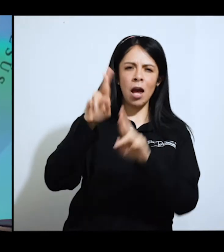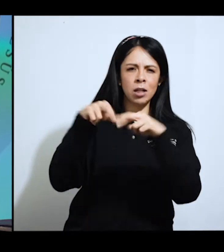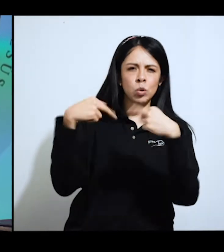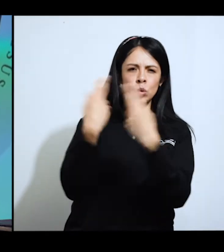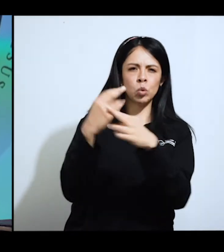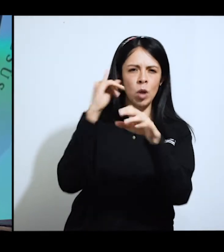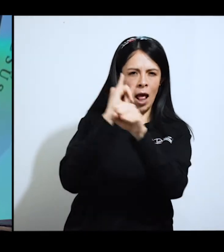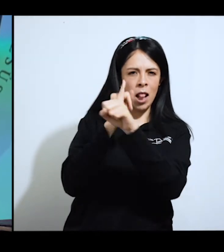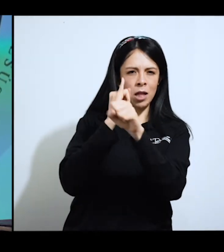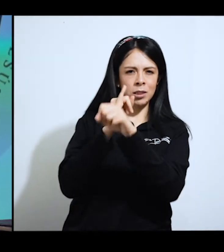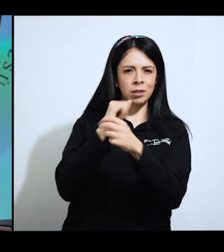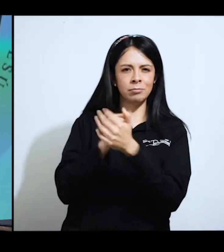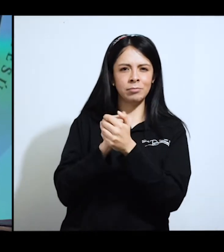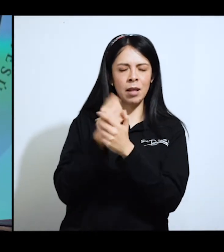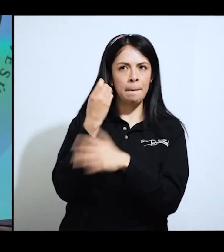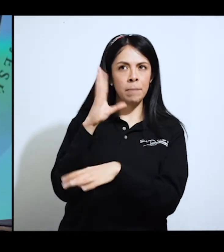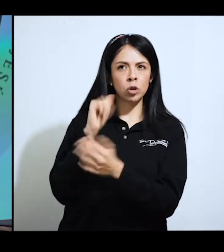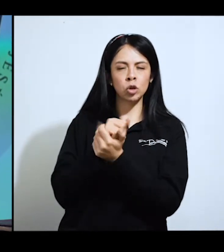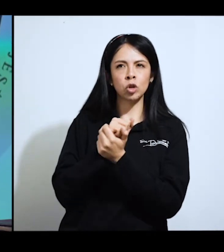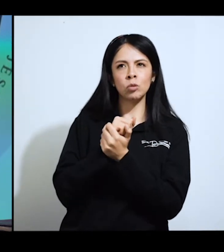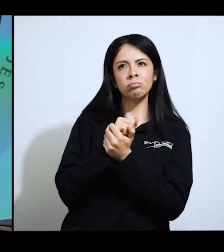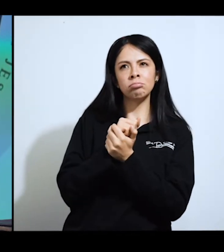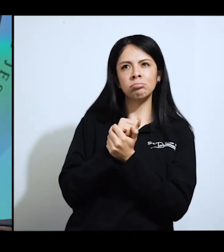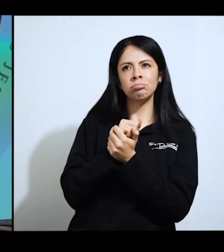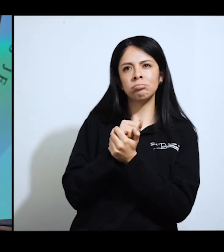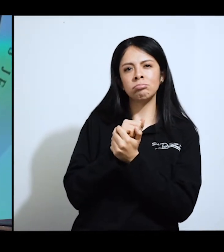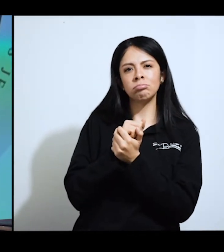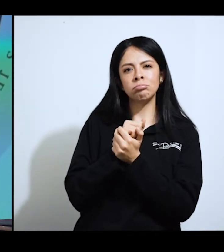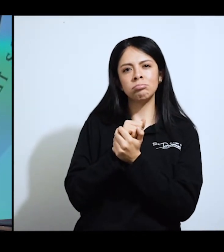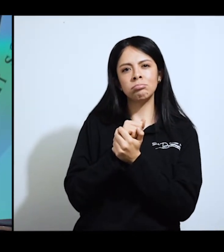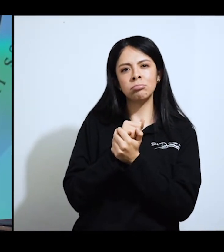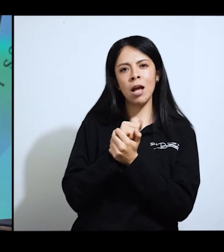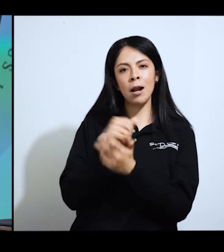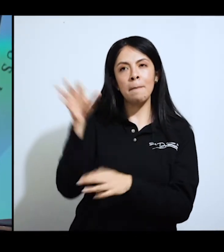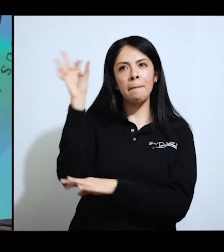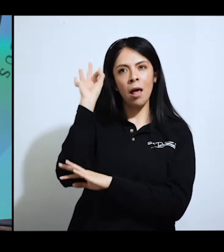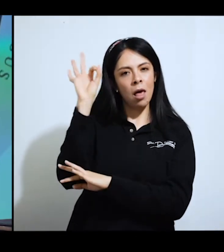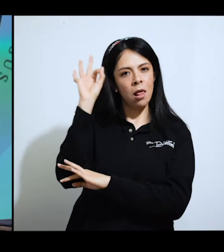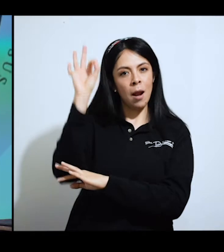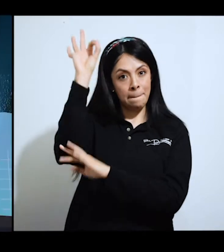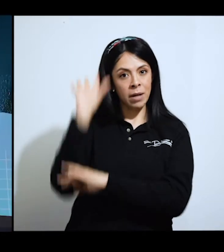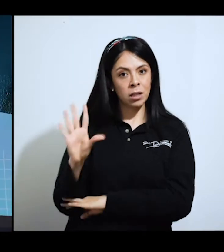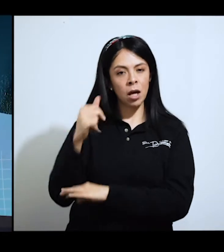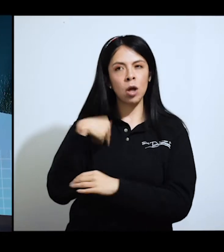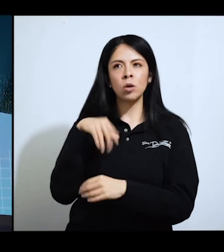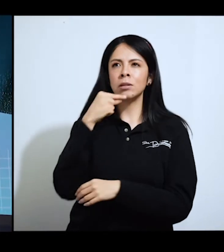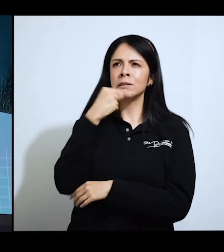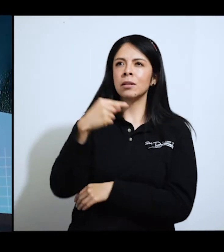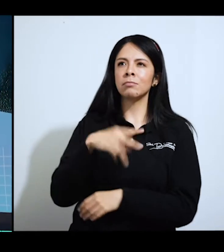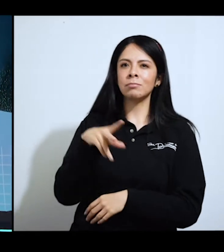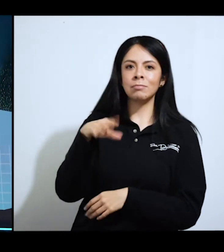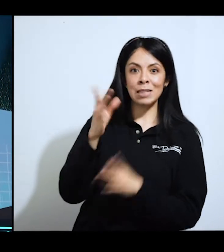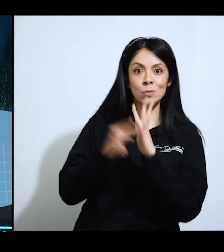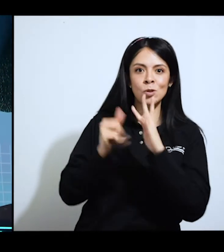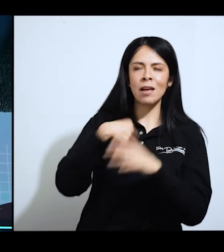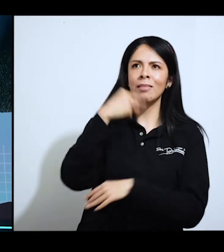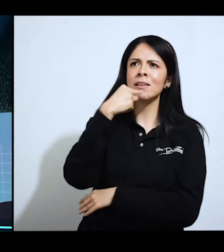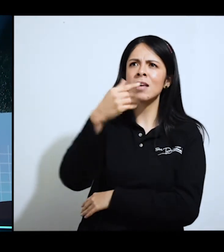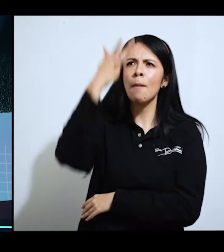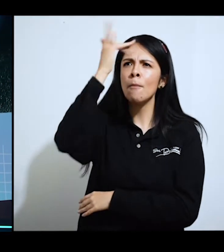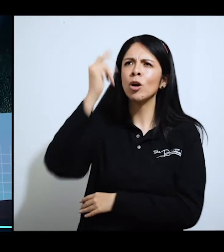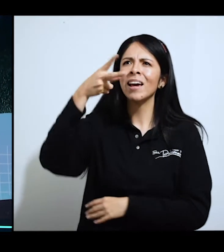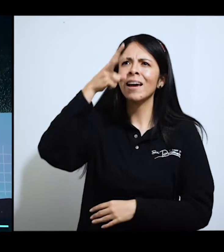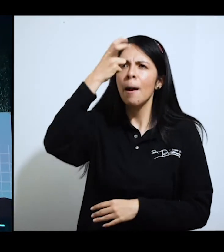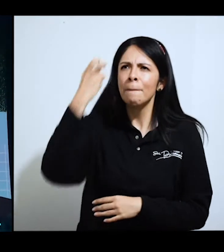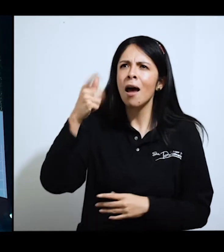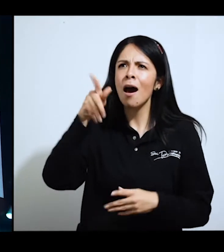antes, mientras veíamos como familia la reunión de la iglesia, y de repente comenzó el predicador a